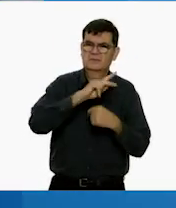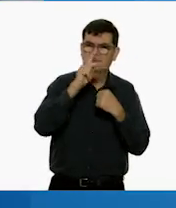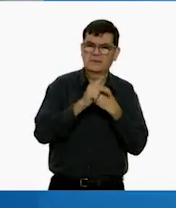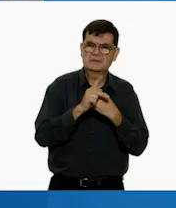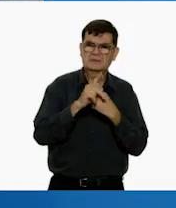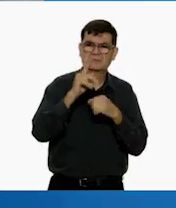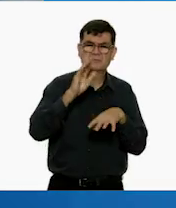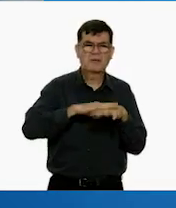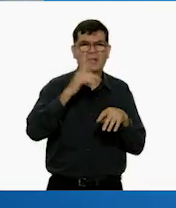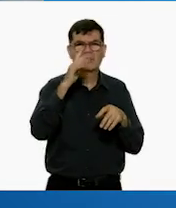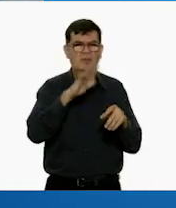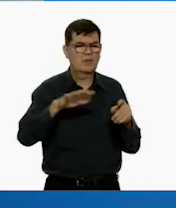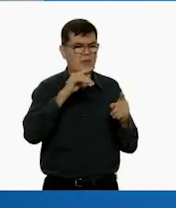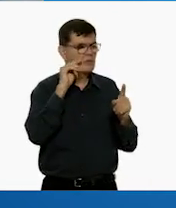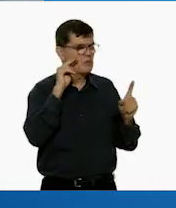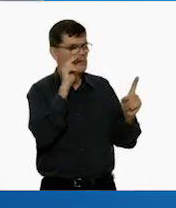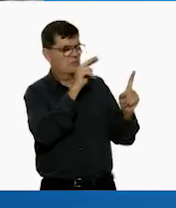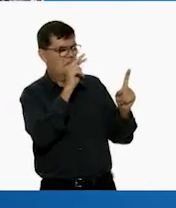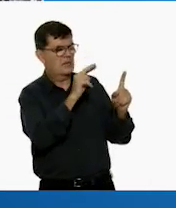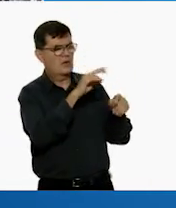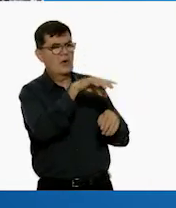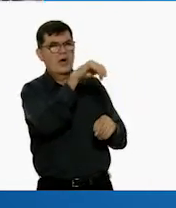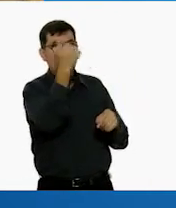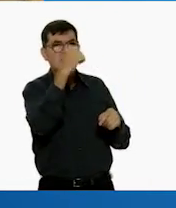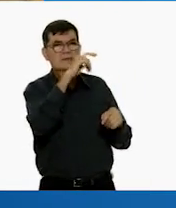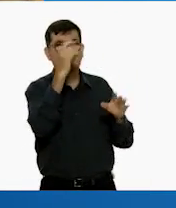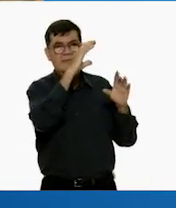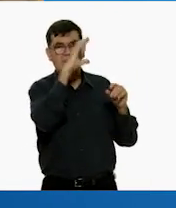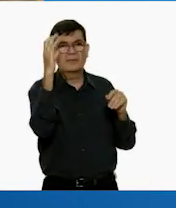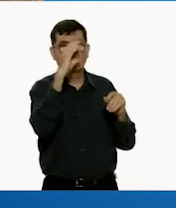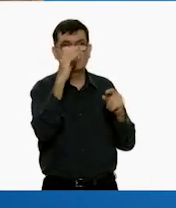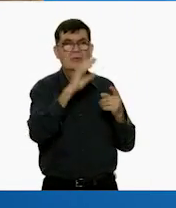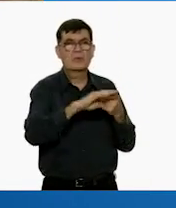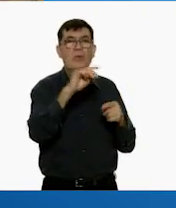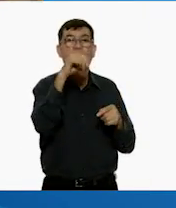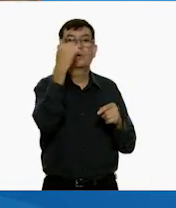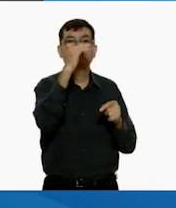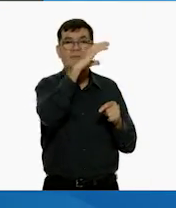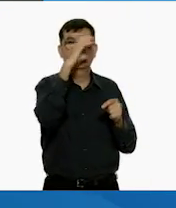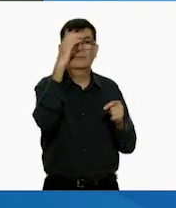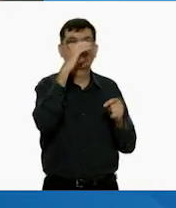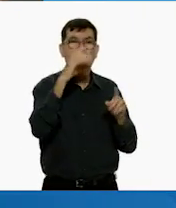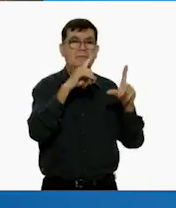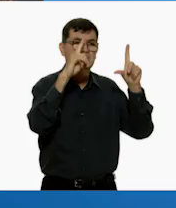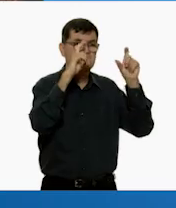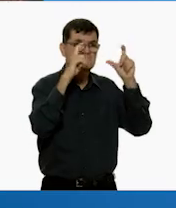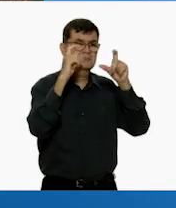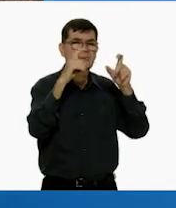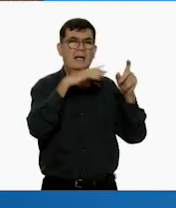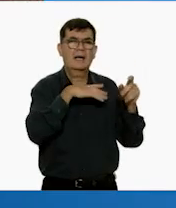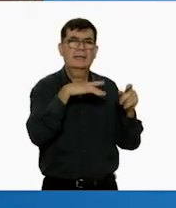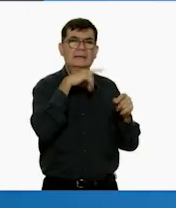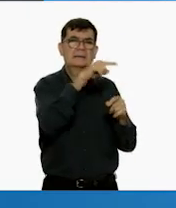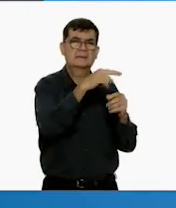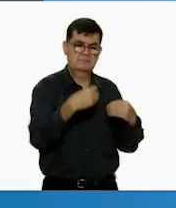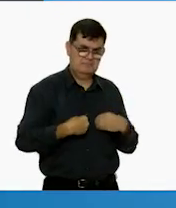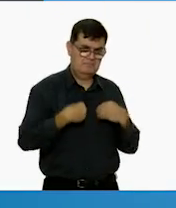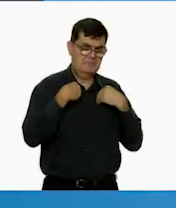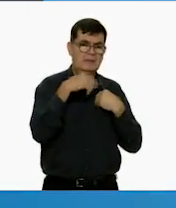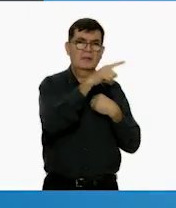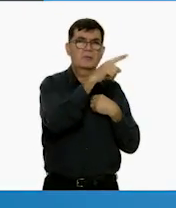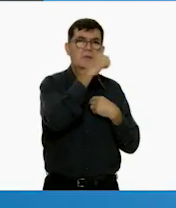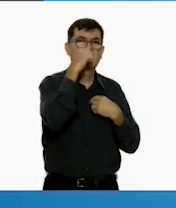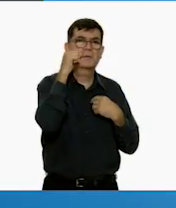es curioso cómo su imagen, desde las primeras 11 fotos que se le toman, o sea, se conocen 11 retratos, 11 clics, digamos, que le hicieron en vida a Benito